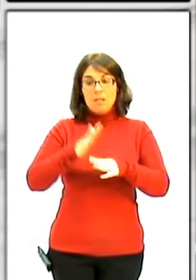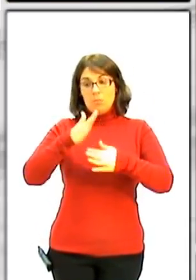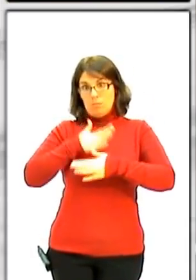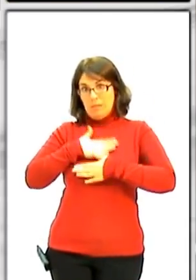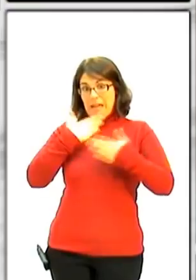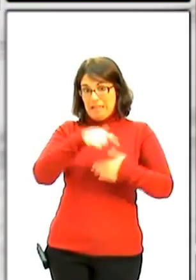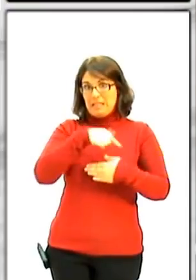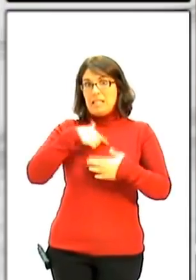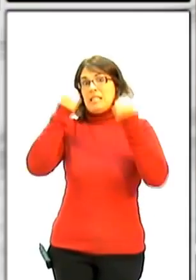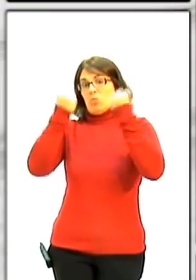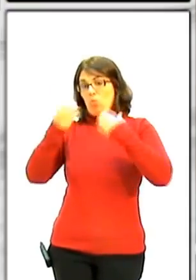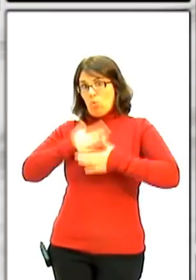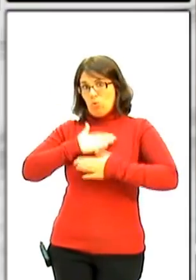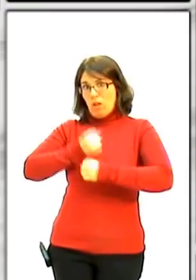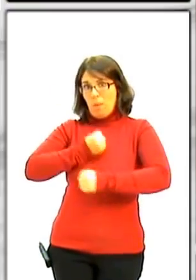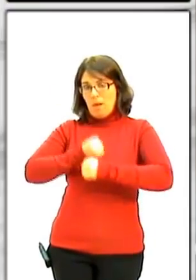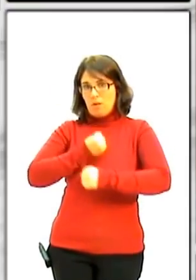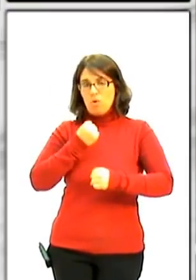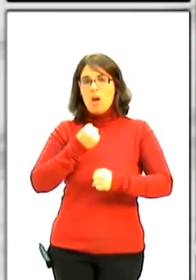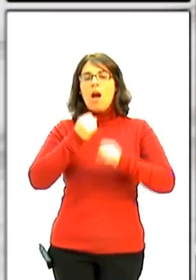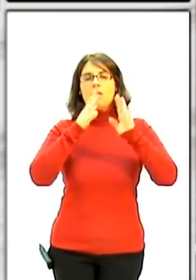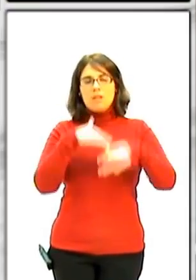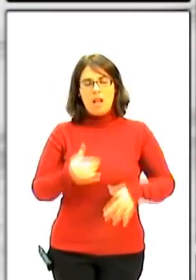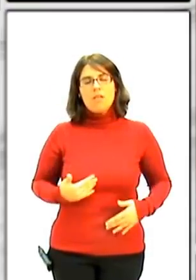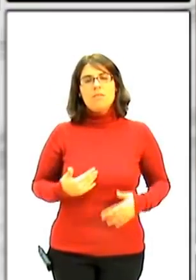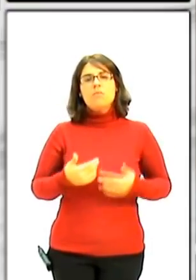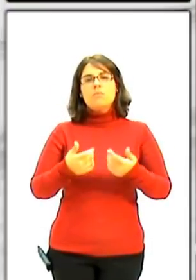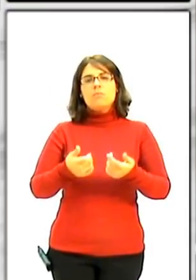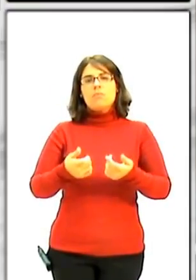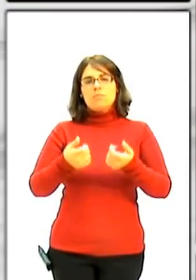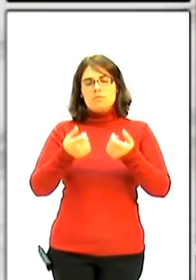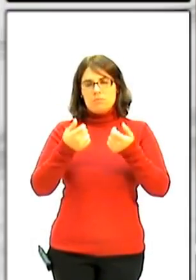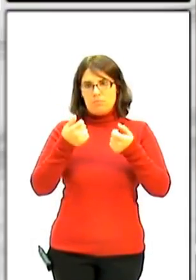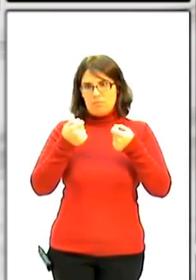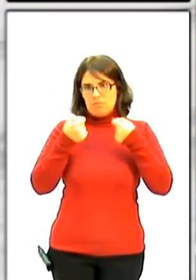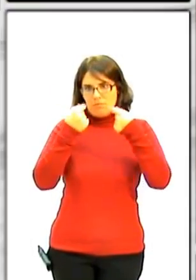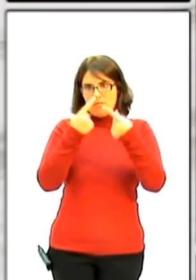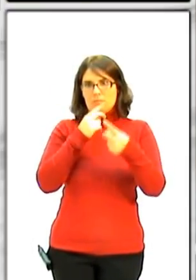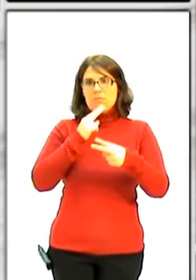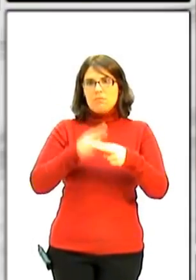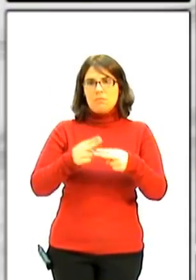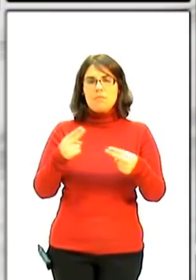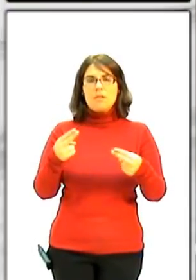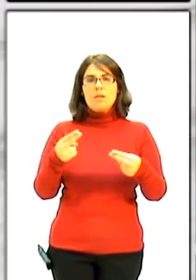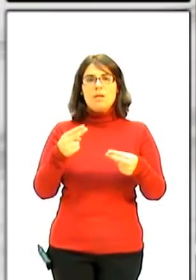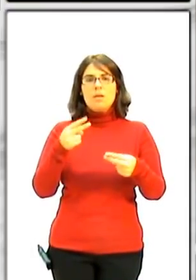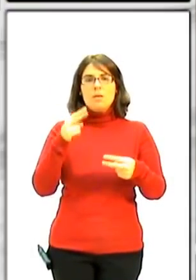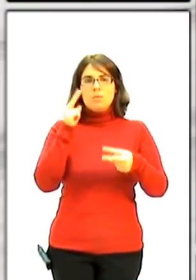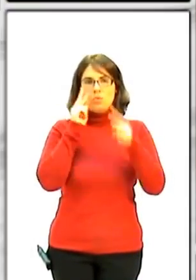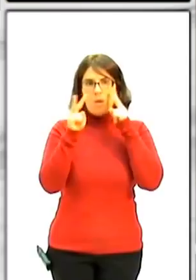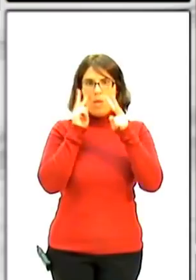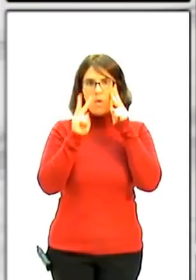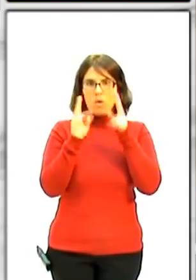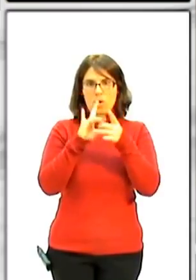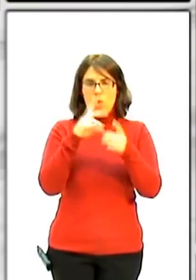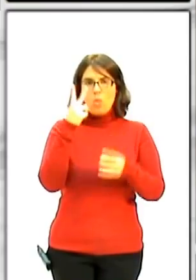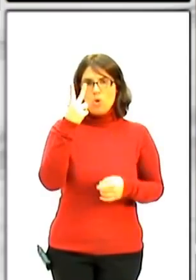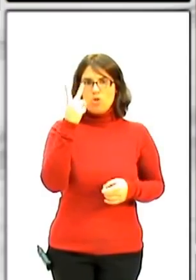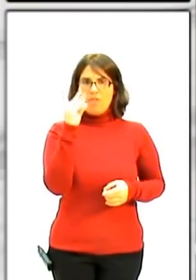trabajo, pues hemos proporcionado los llamados visualizadores en 2D, en 3D,